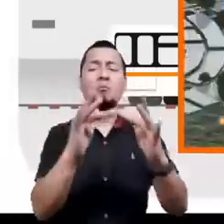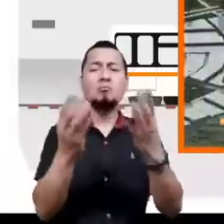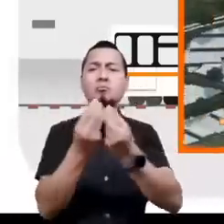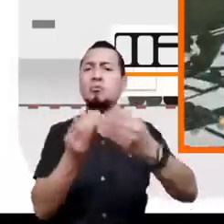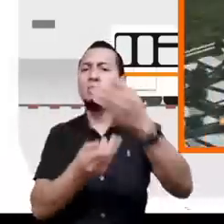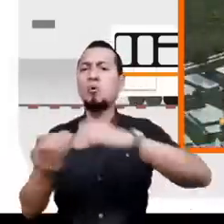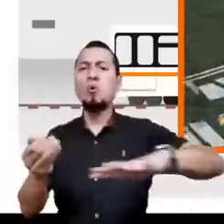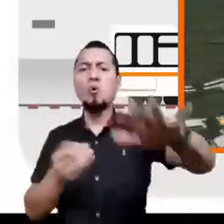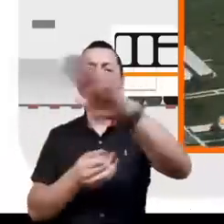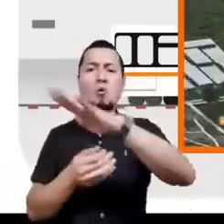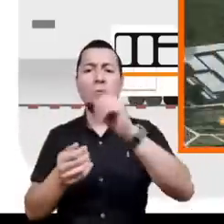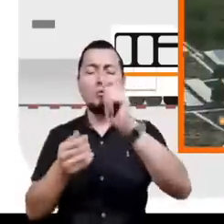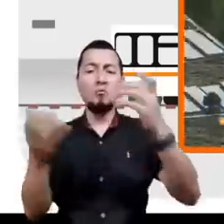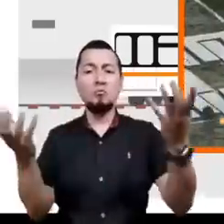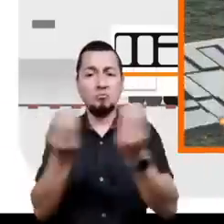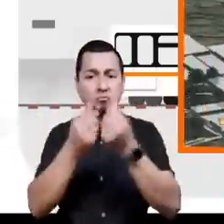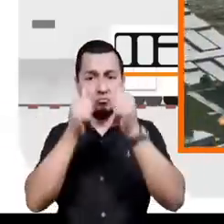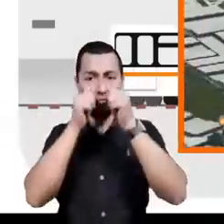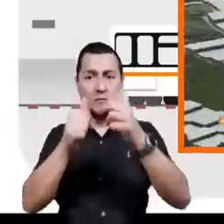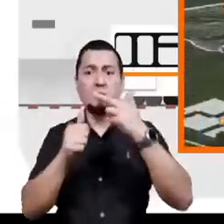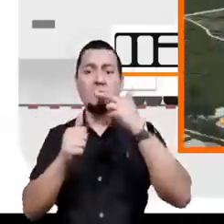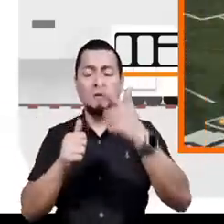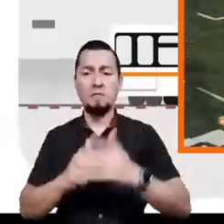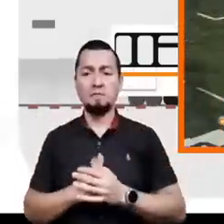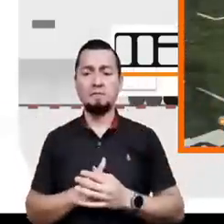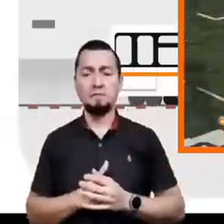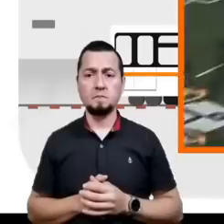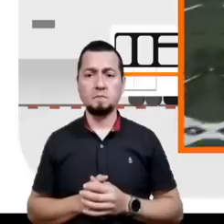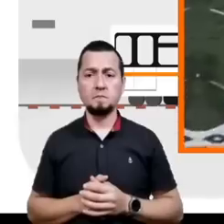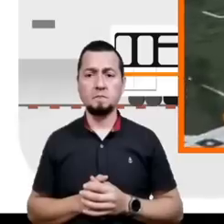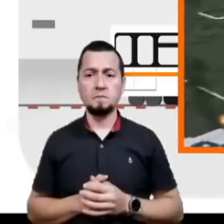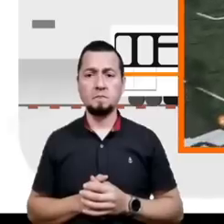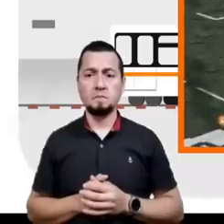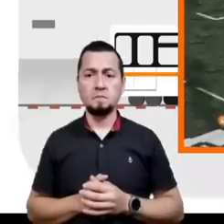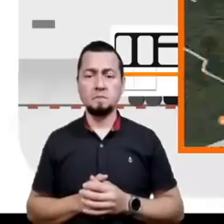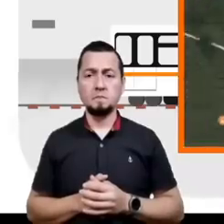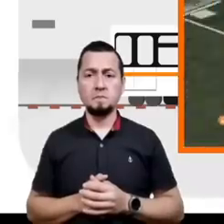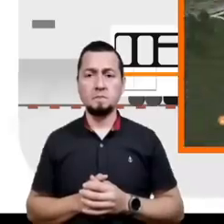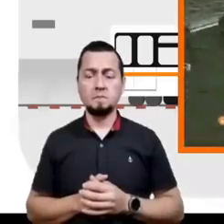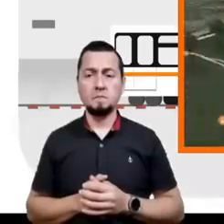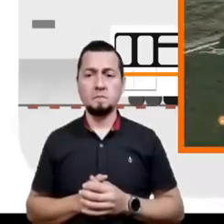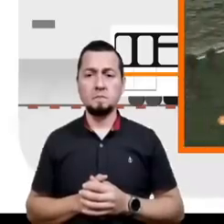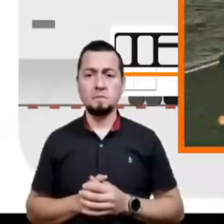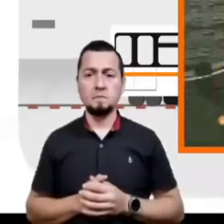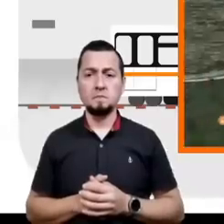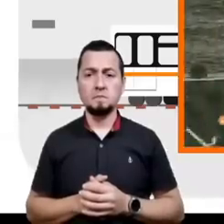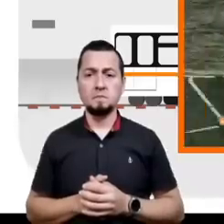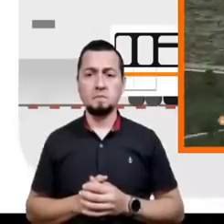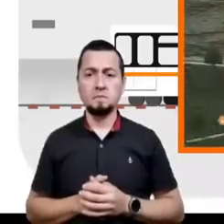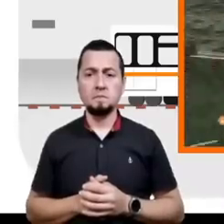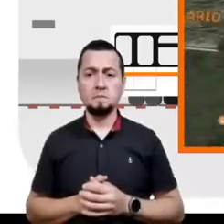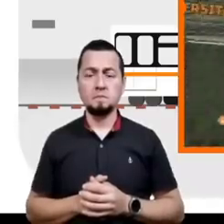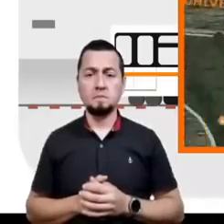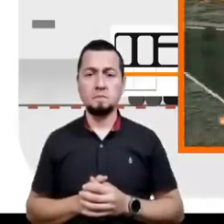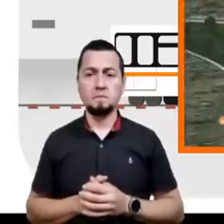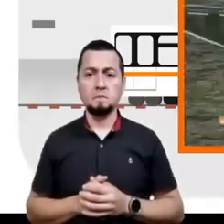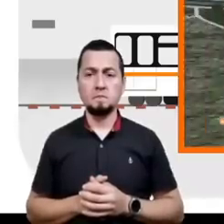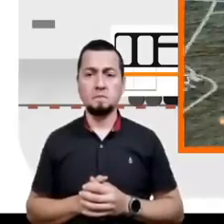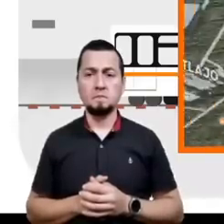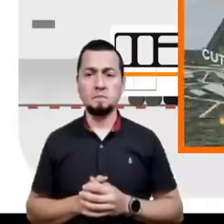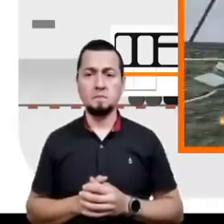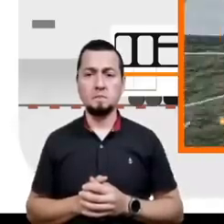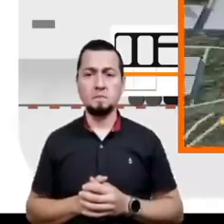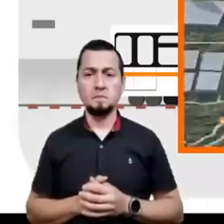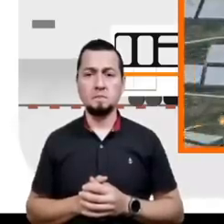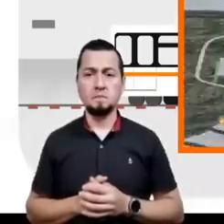Las Juntas. Se estima que en su operación transporte a 106 mil usuarios. La inversión